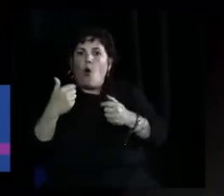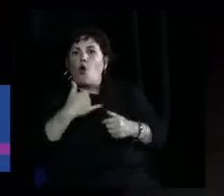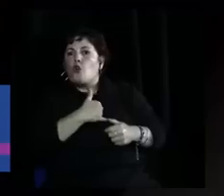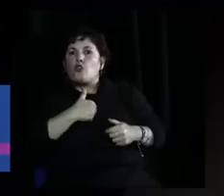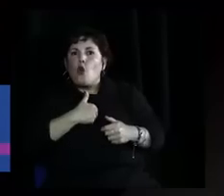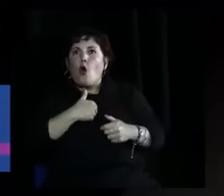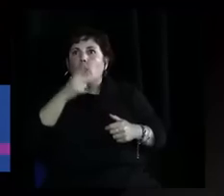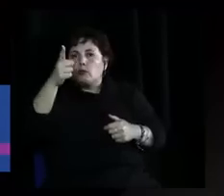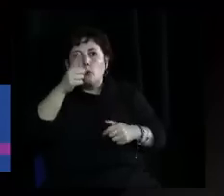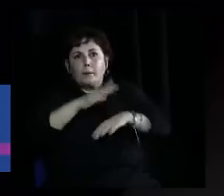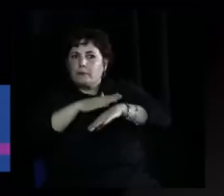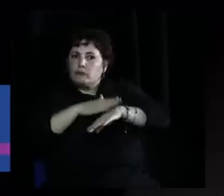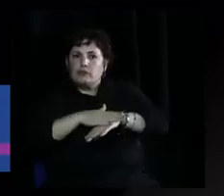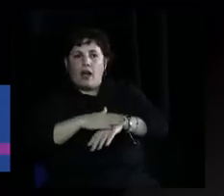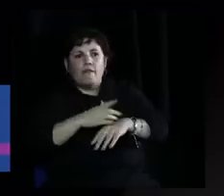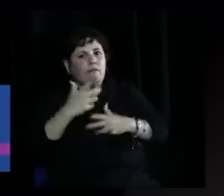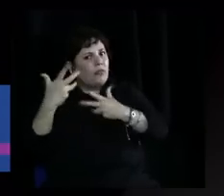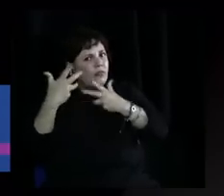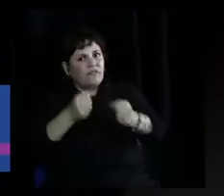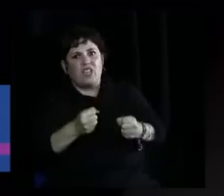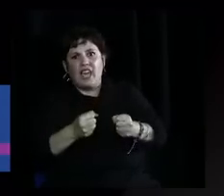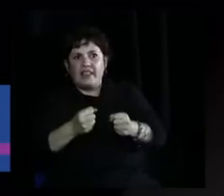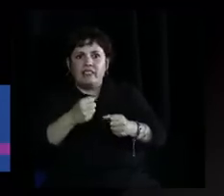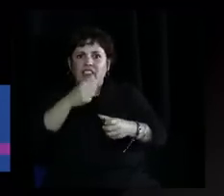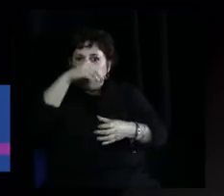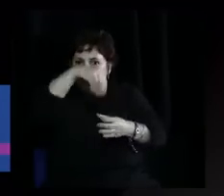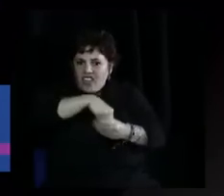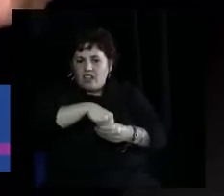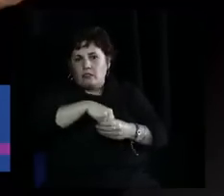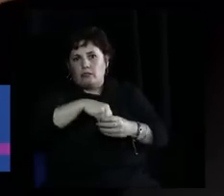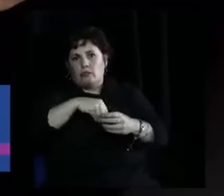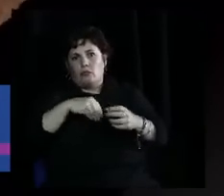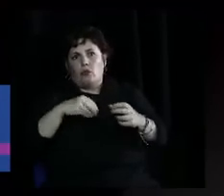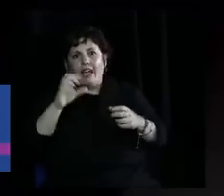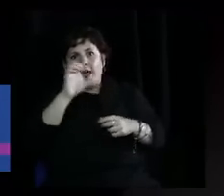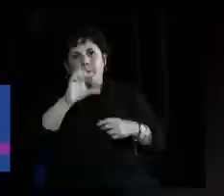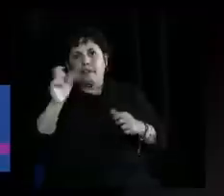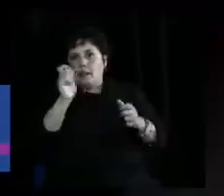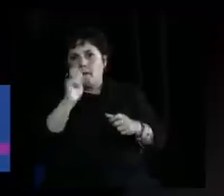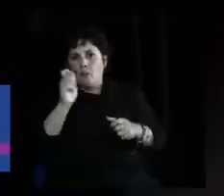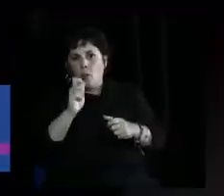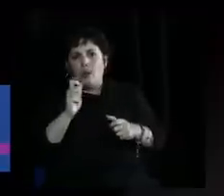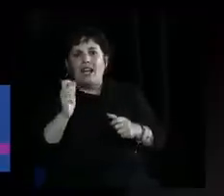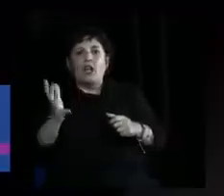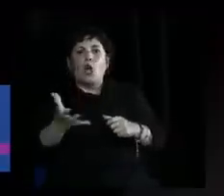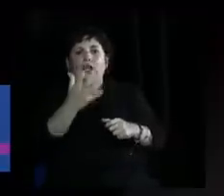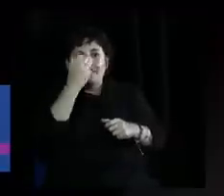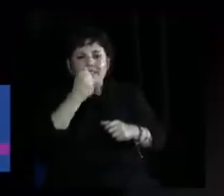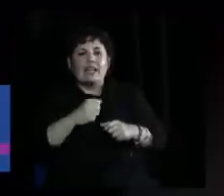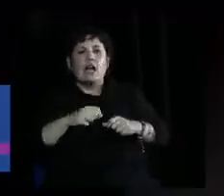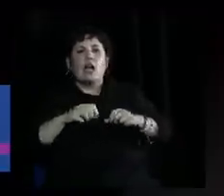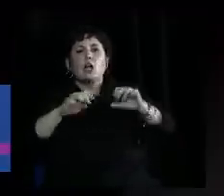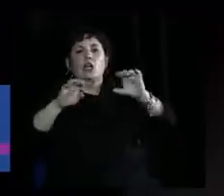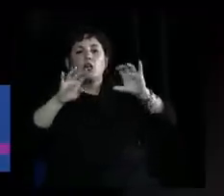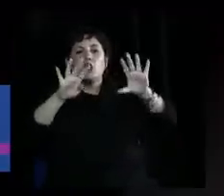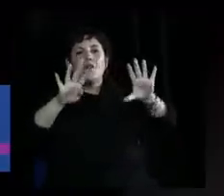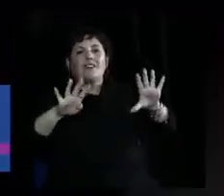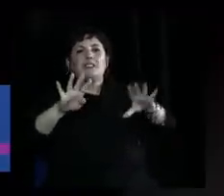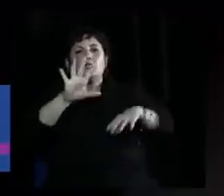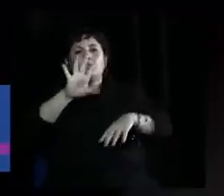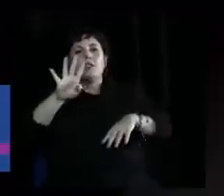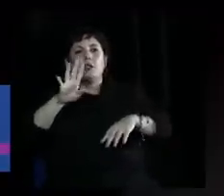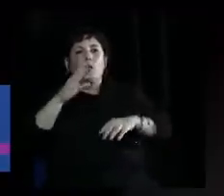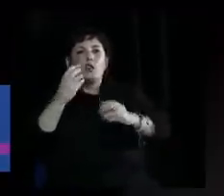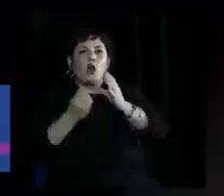de ponerse al hombro la necesidad de defender dentro del Ejecutivo la empresa pública, que se consigan esos 954 ingresos